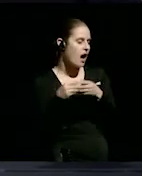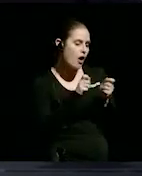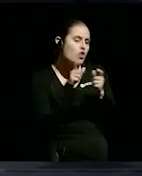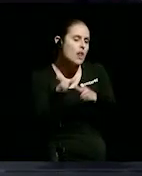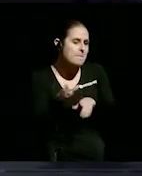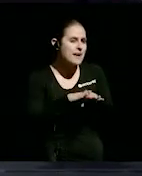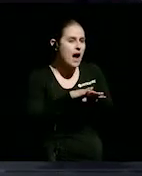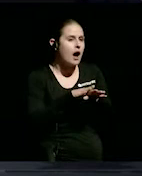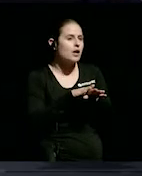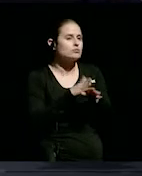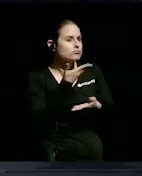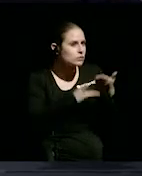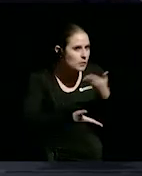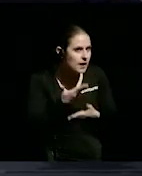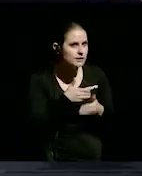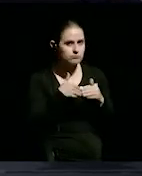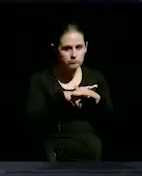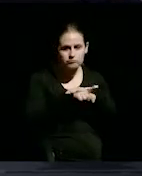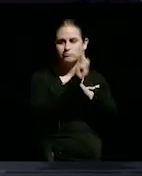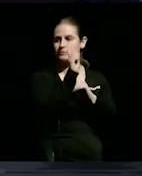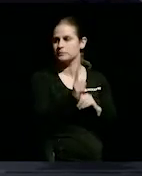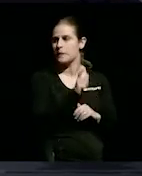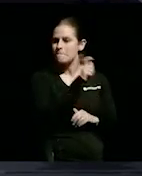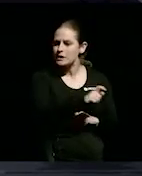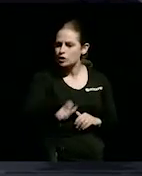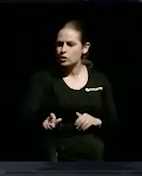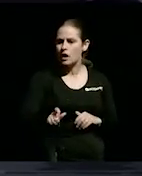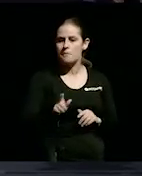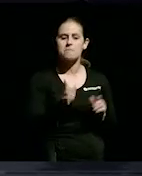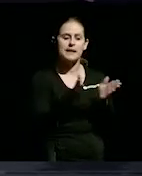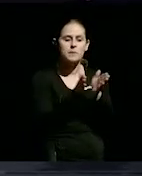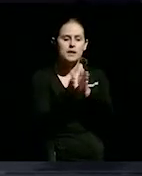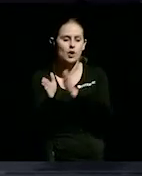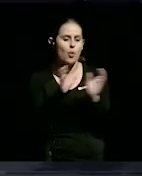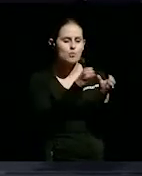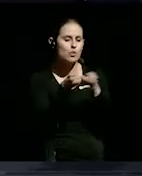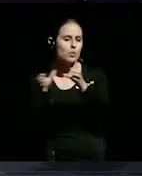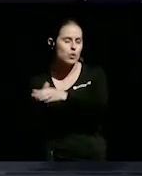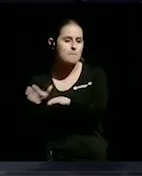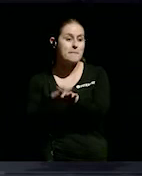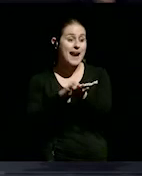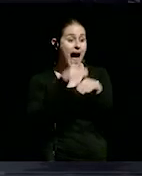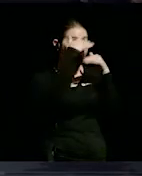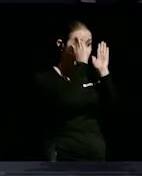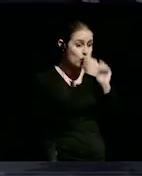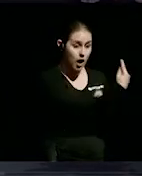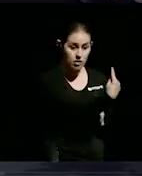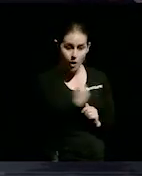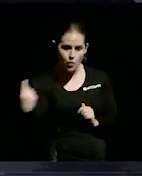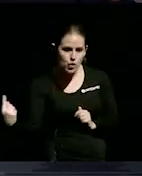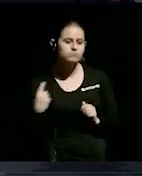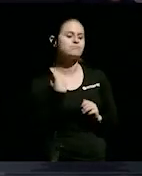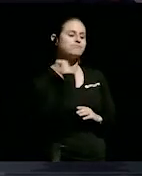Intentamos que sea una comunicación de cara a cara, persona a persona, grupos pequeños, polarizar la atención en grupos pequeños,